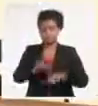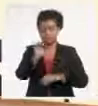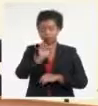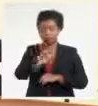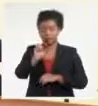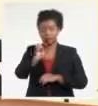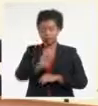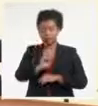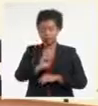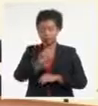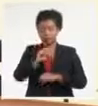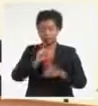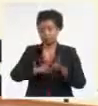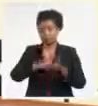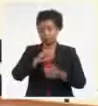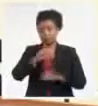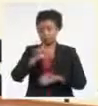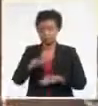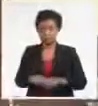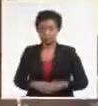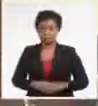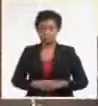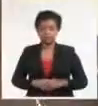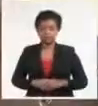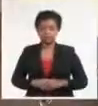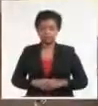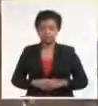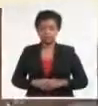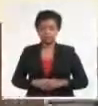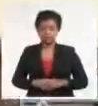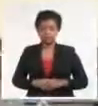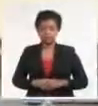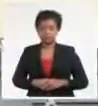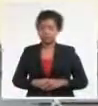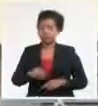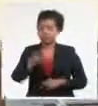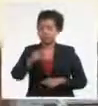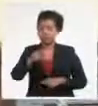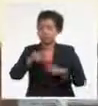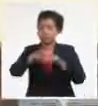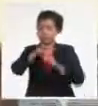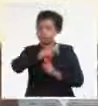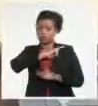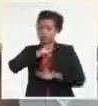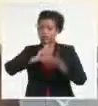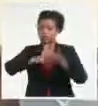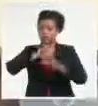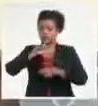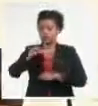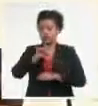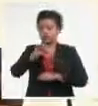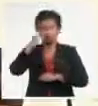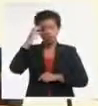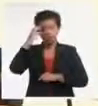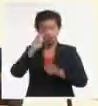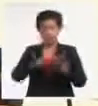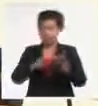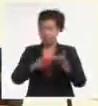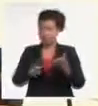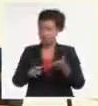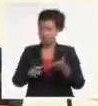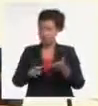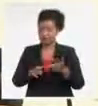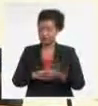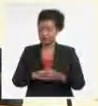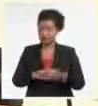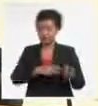Organización del Comité Central, respectivamente, además de otros dirigentes del partido y el gobierno en la provincia, de la Unión